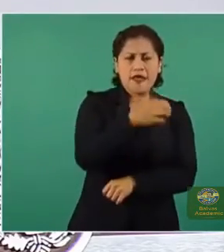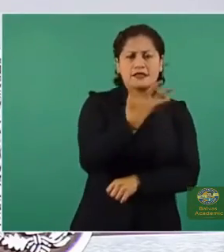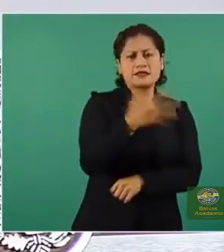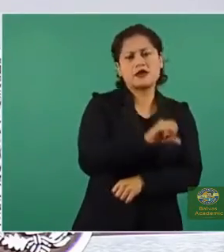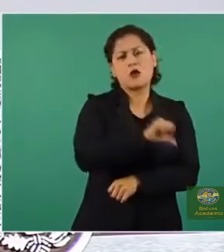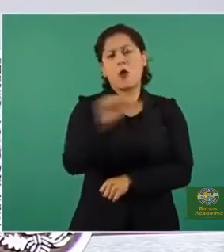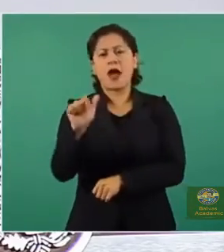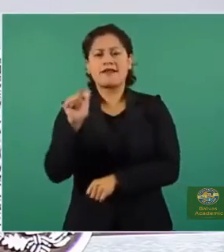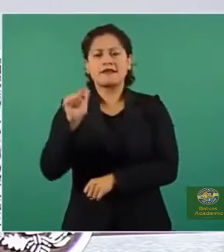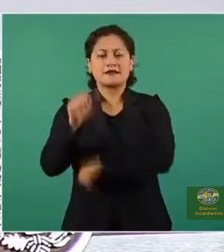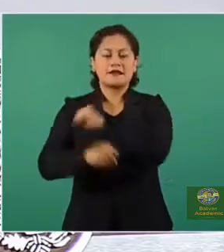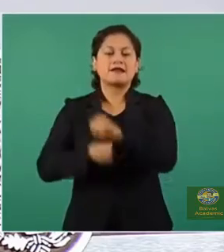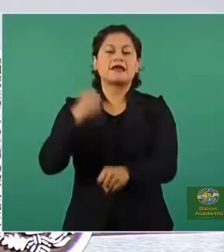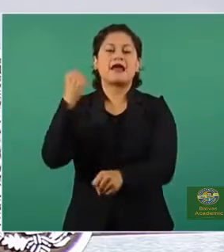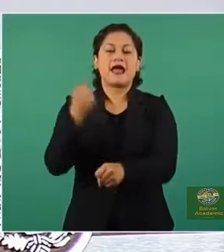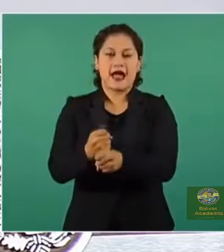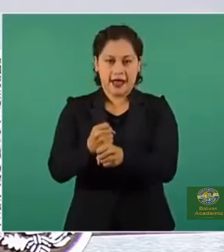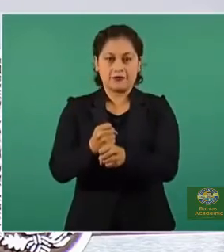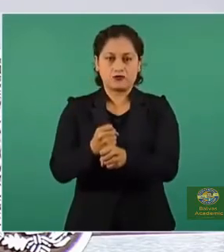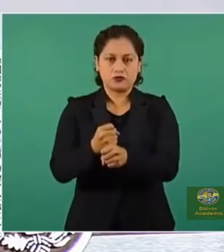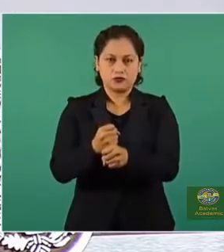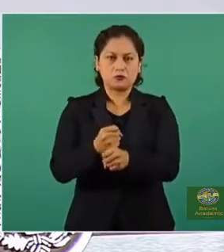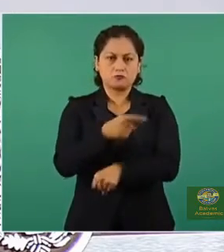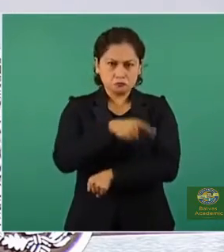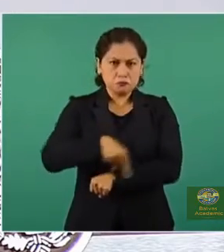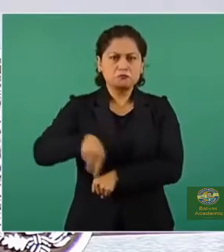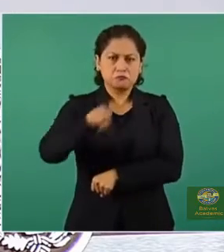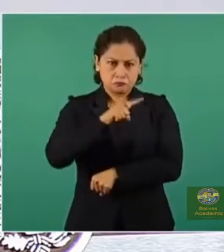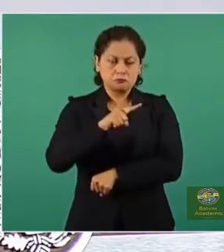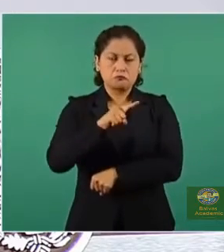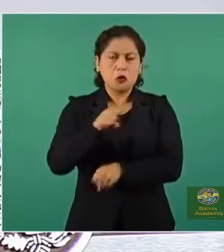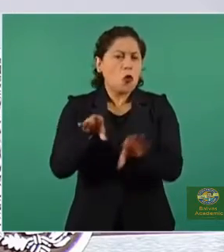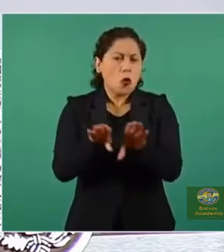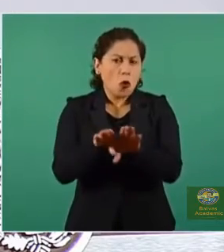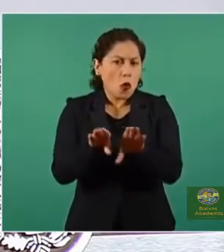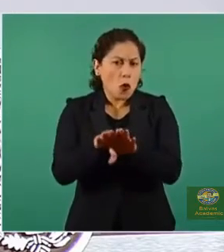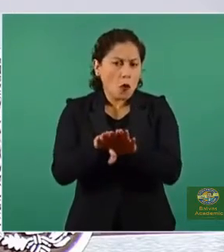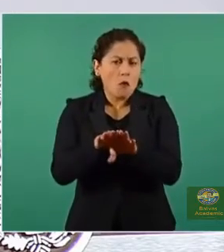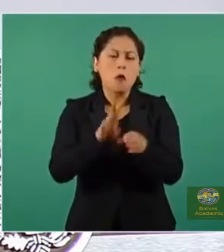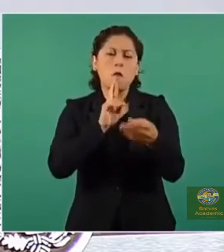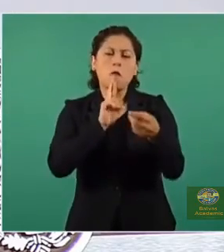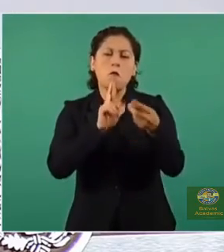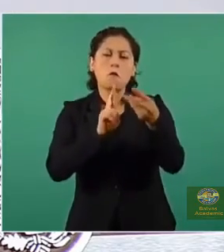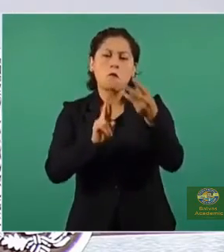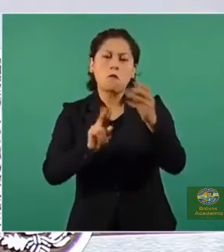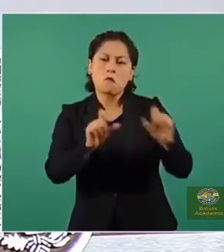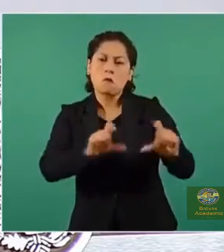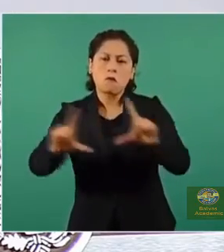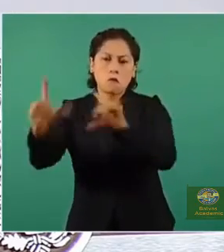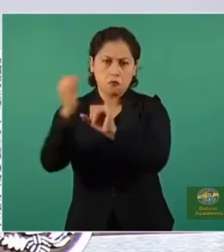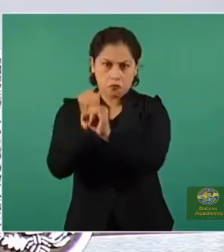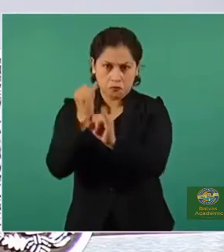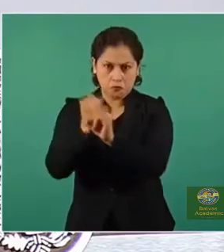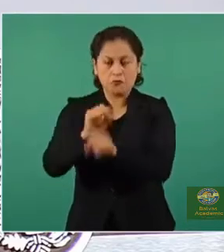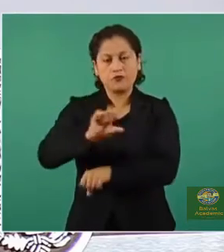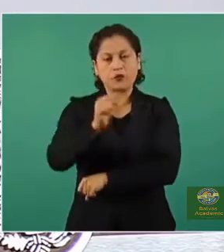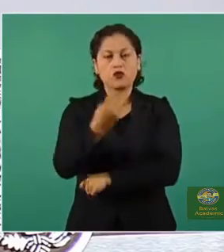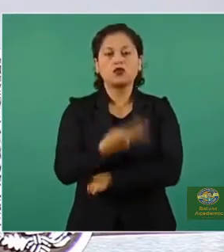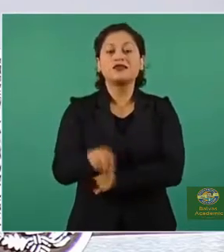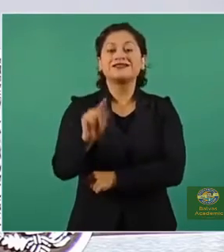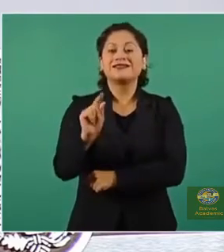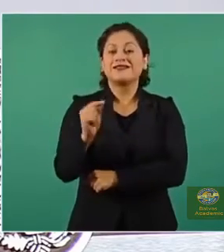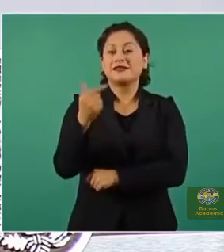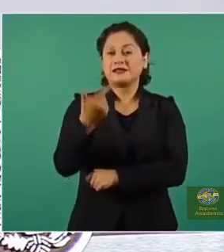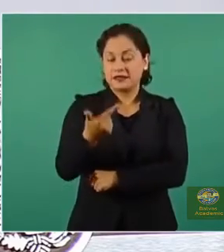los 17 años tuvieron la oportunidad de hacerlo en un cuestionario en línea. Y también participaron